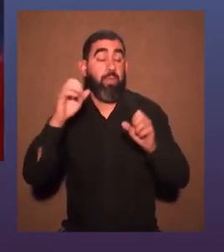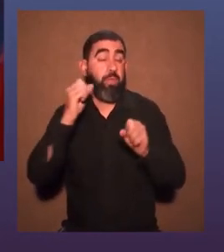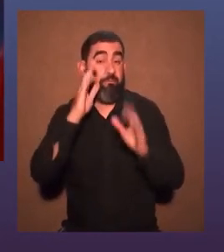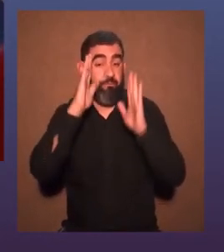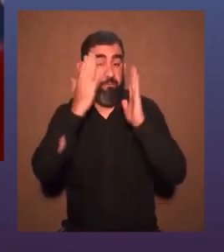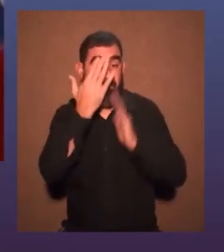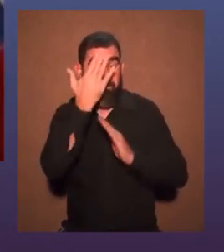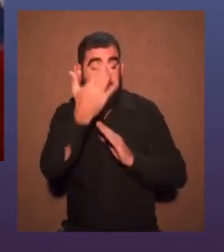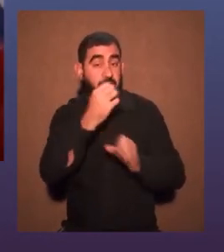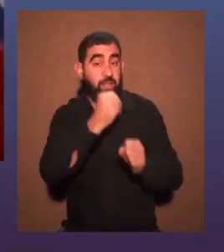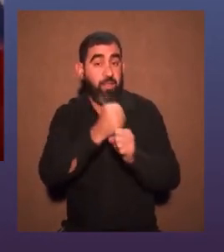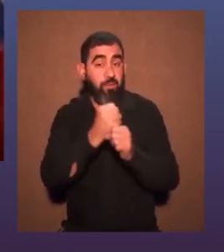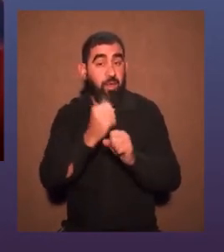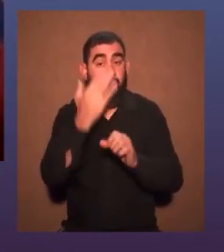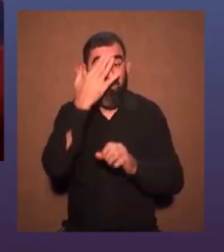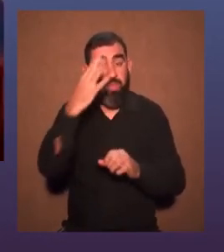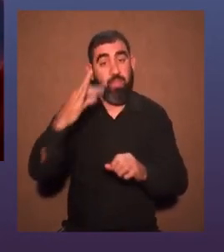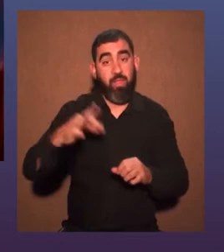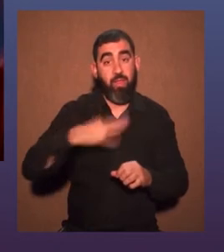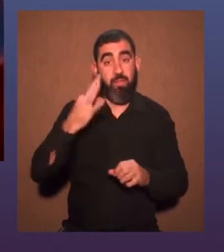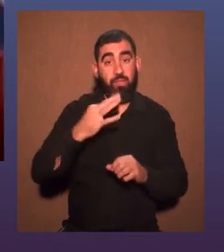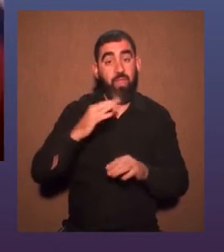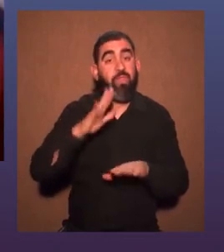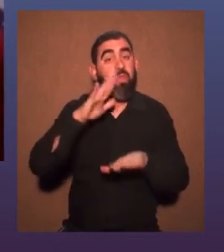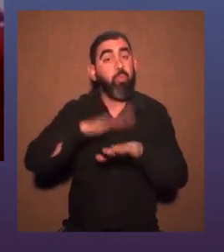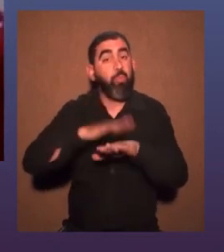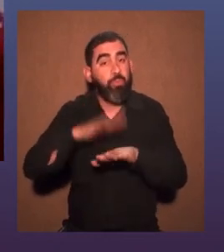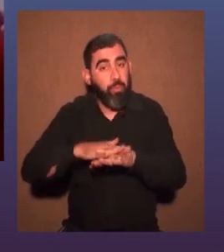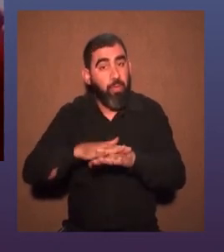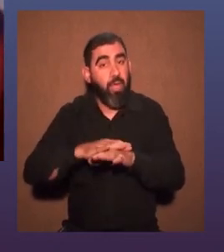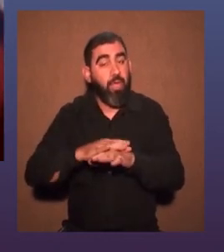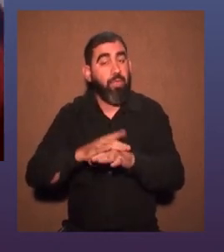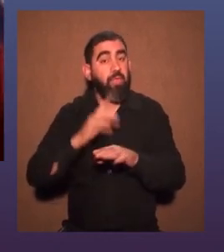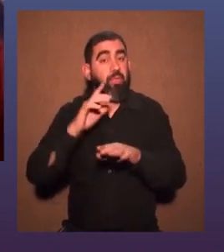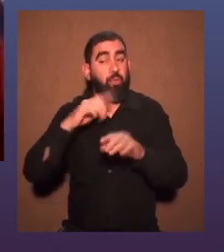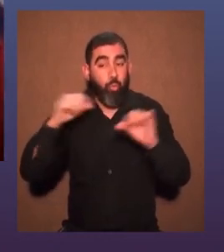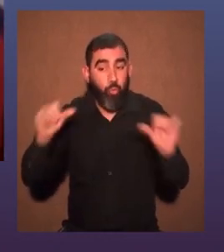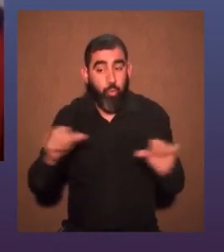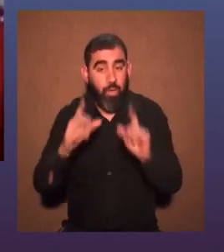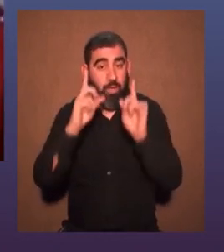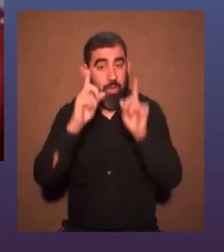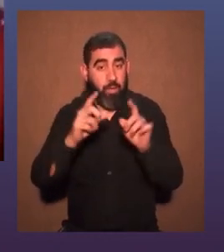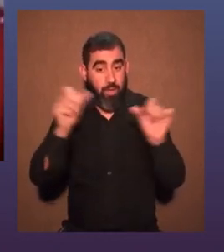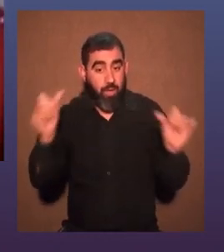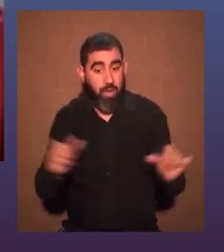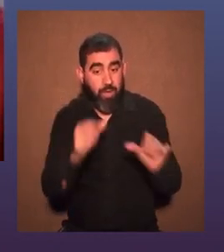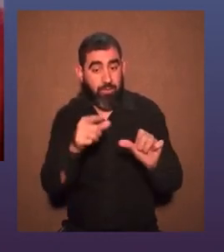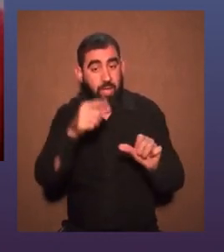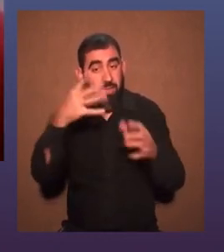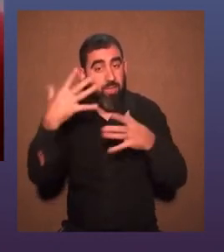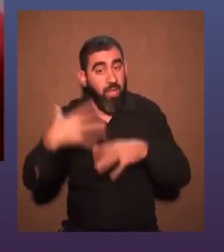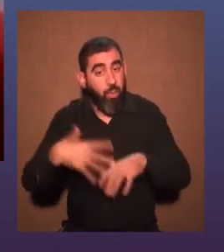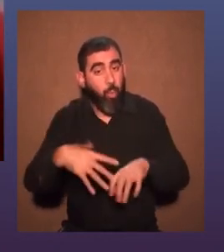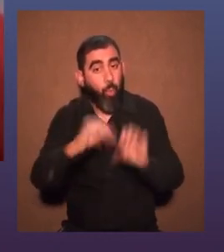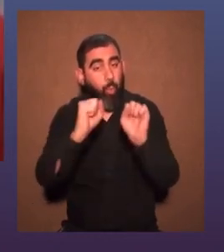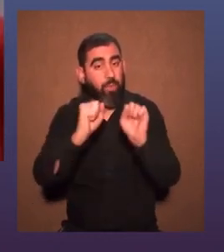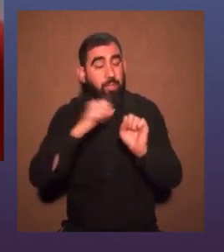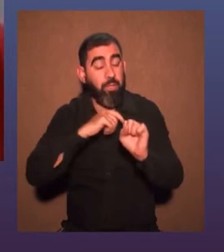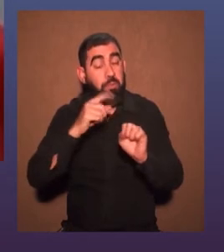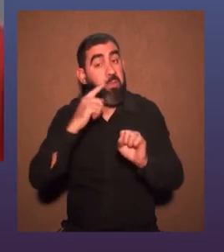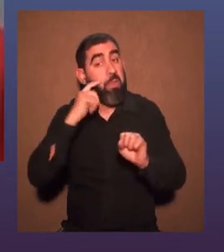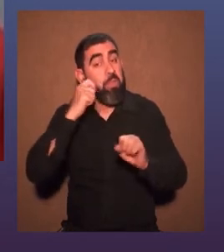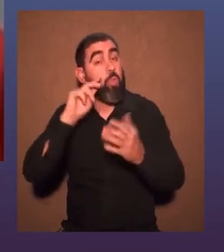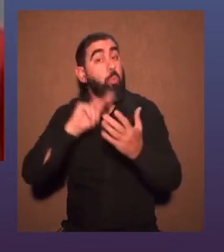vida, ¿no? De cumplir etapas y obligaciones y deberes, hasta que encuentra esta tregua que es donde... Yo creo, para mí ha sido un proyecto